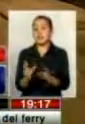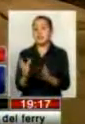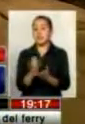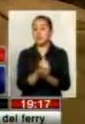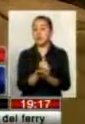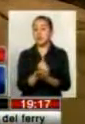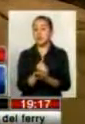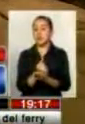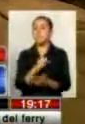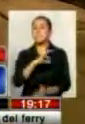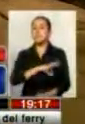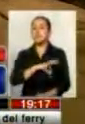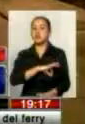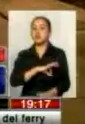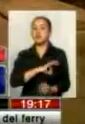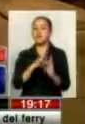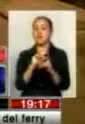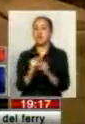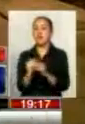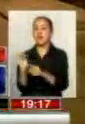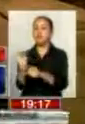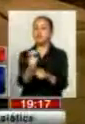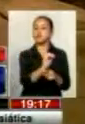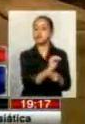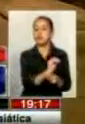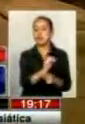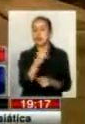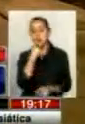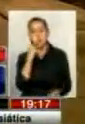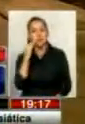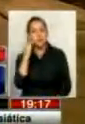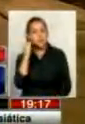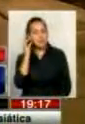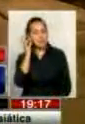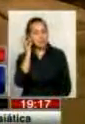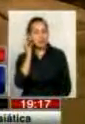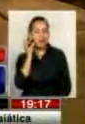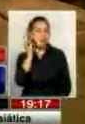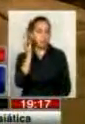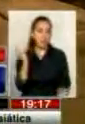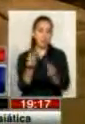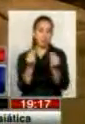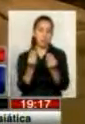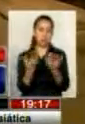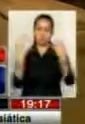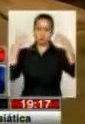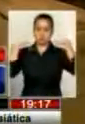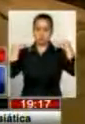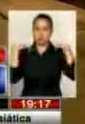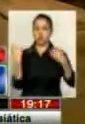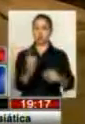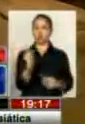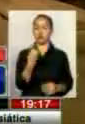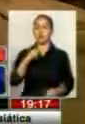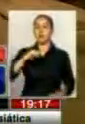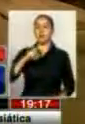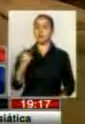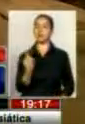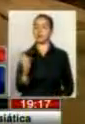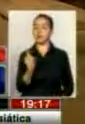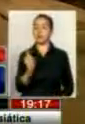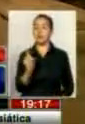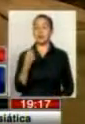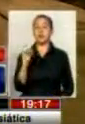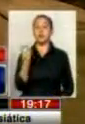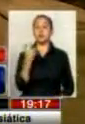esas pensiones se paguen, porque va por el bien de los niños, de las niñas y también obviamente de las mujeres que asumen esas jefaturas de hogar. En segundo